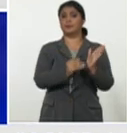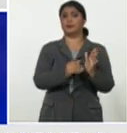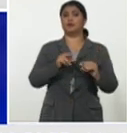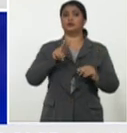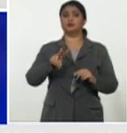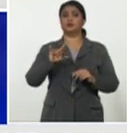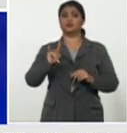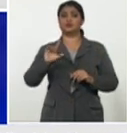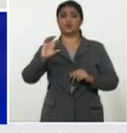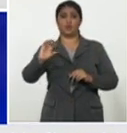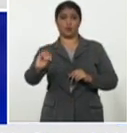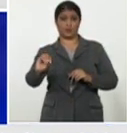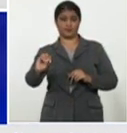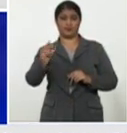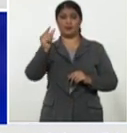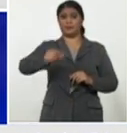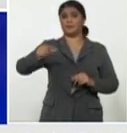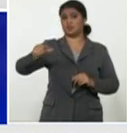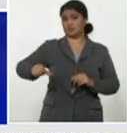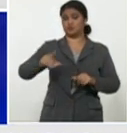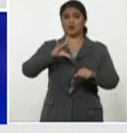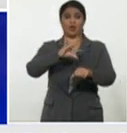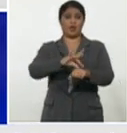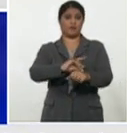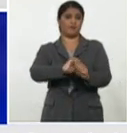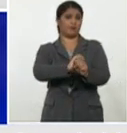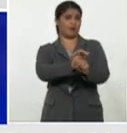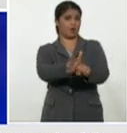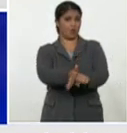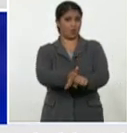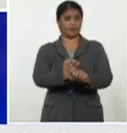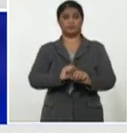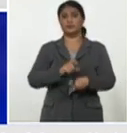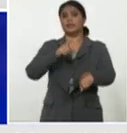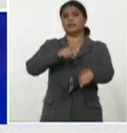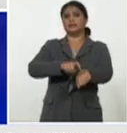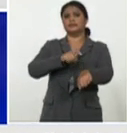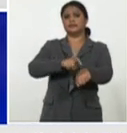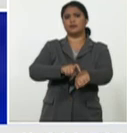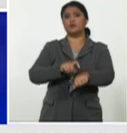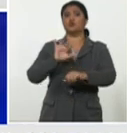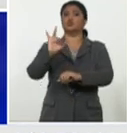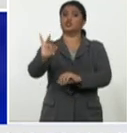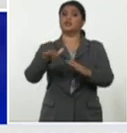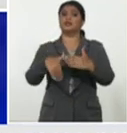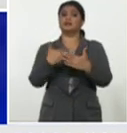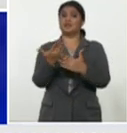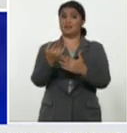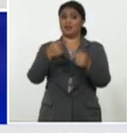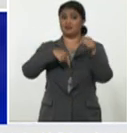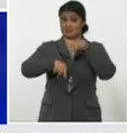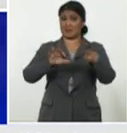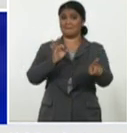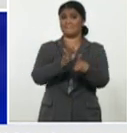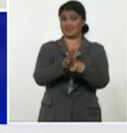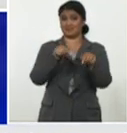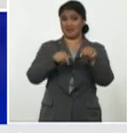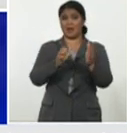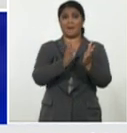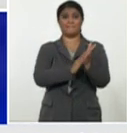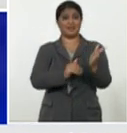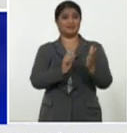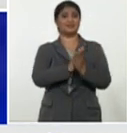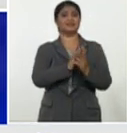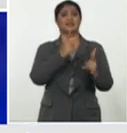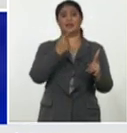7.290 pacientes diagnosticados en los 7 primeros días de este mes, estamos hablando de